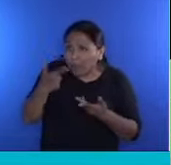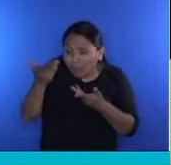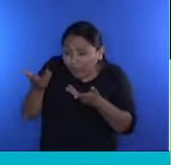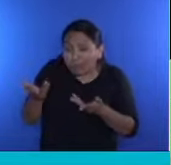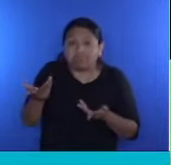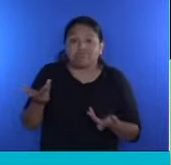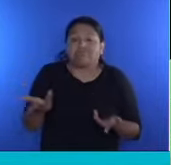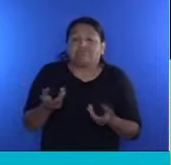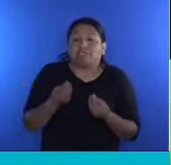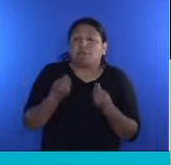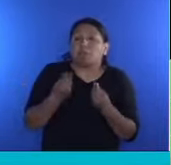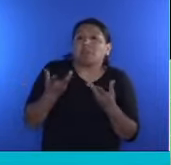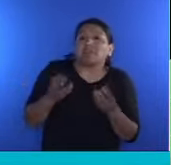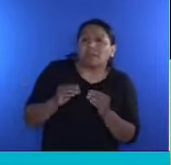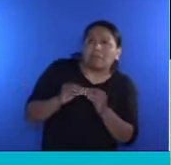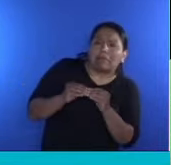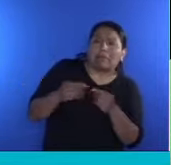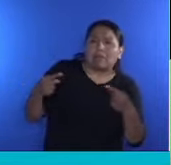el problema.